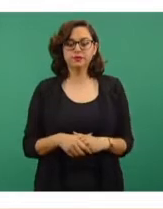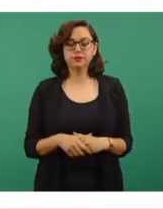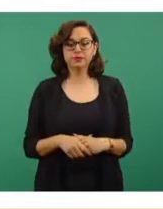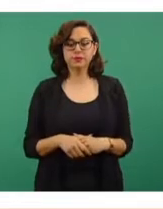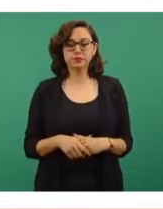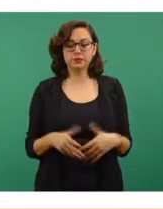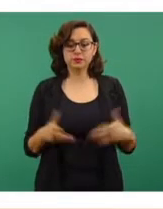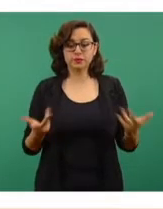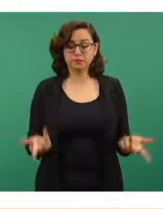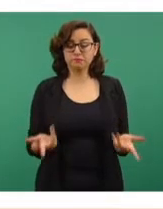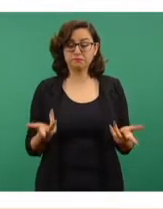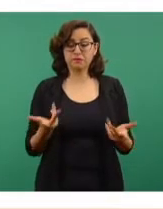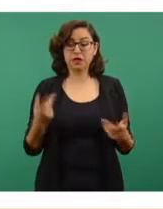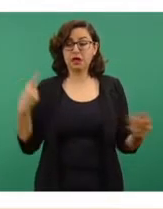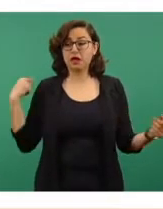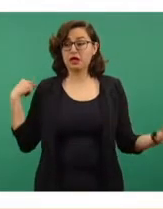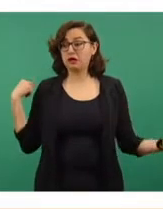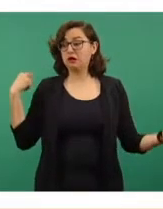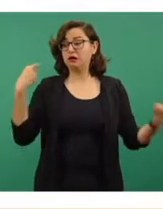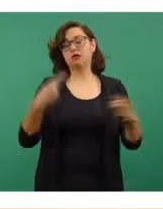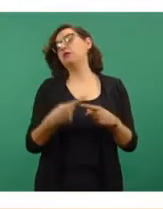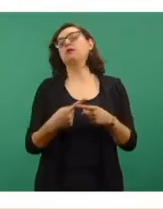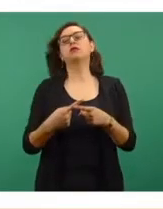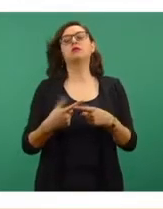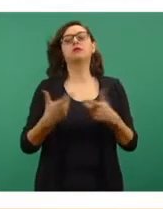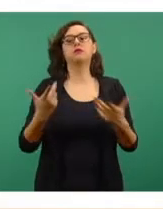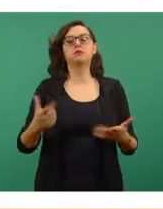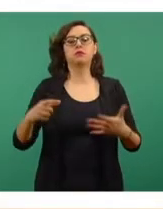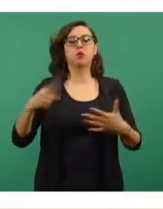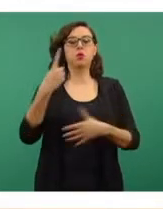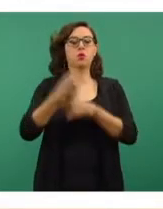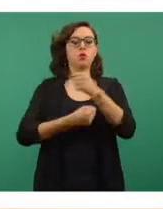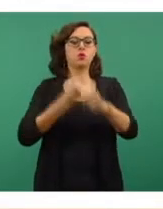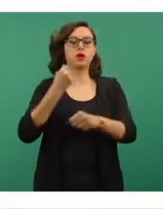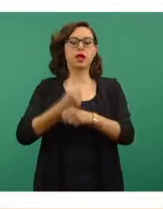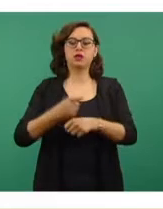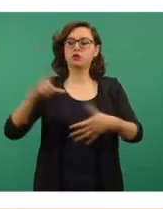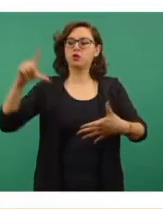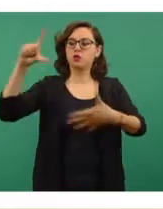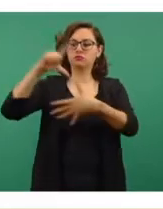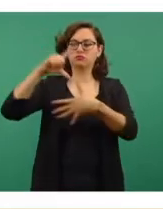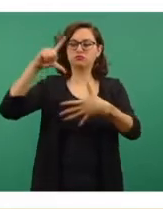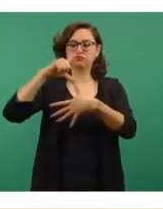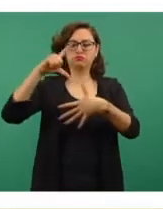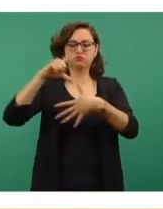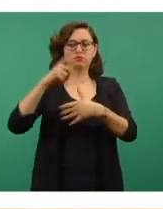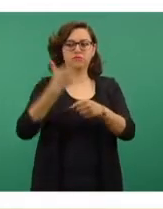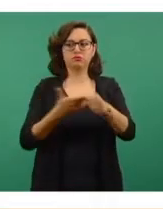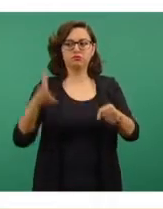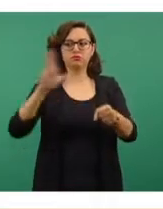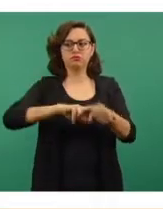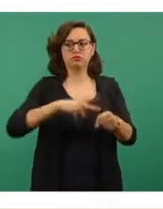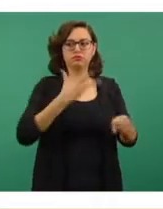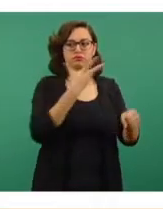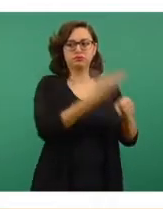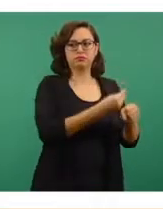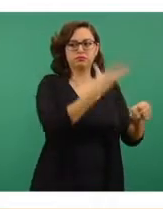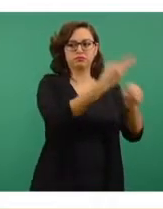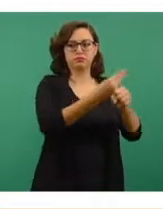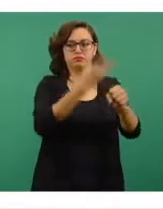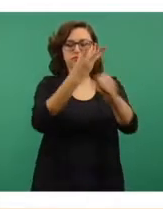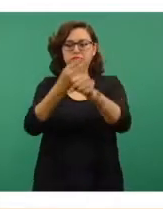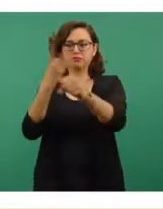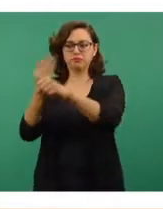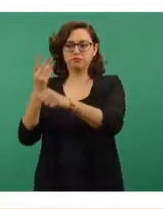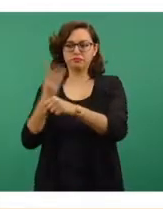grande reconversión hospitalaria de América Latina, esto está bien documentado, que en su momento fue uno de los